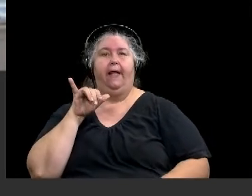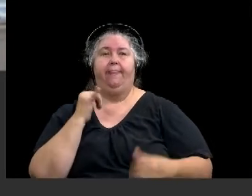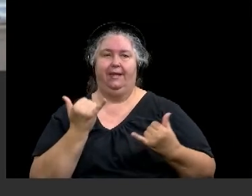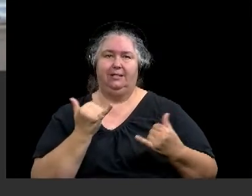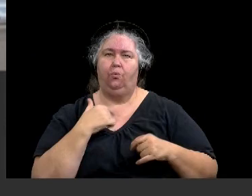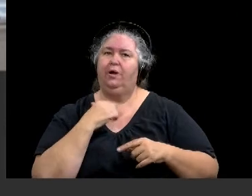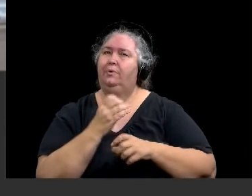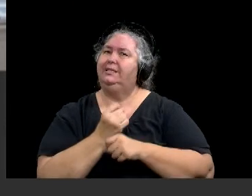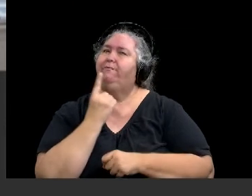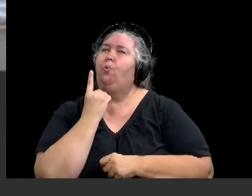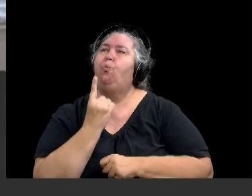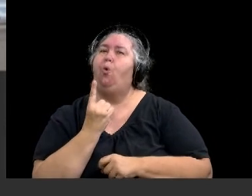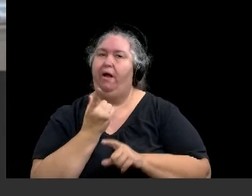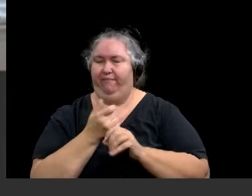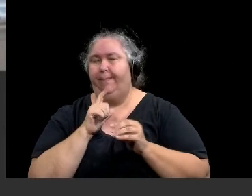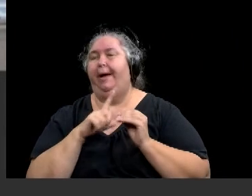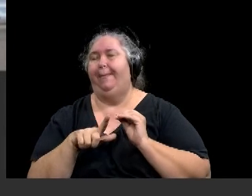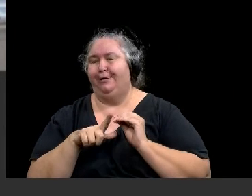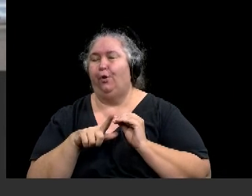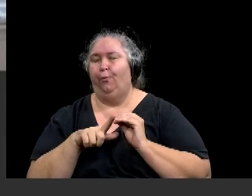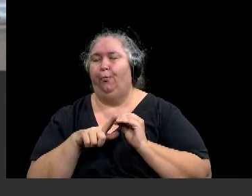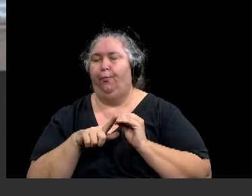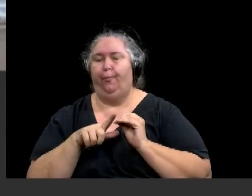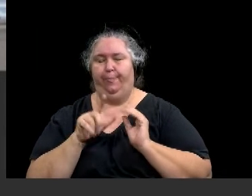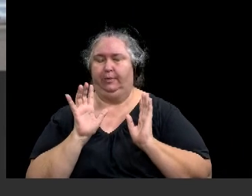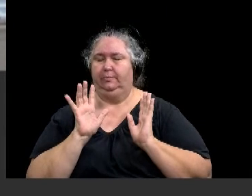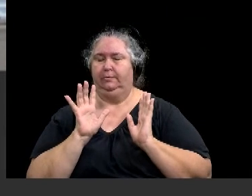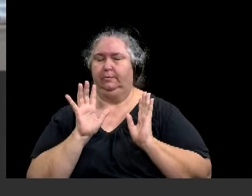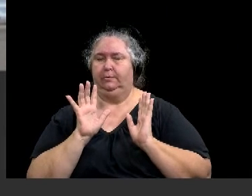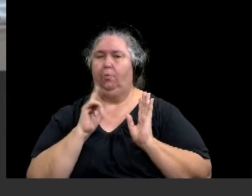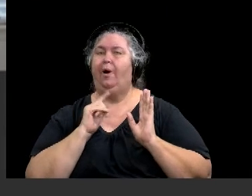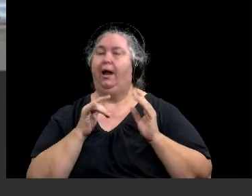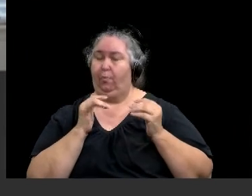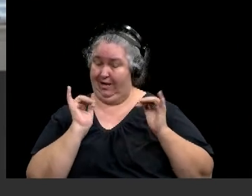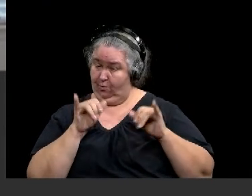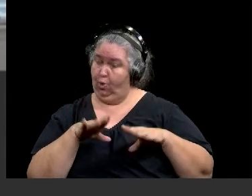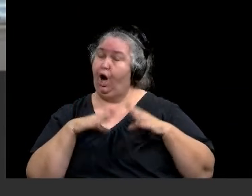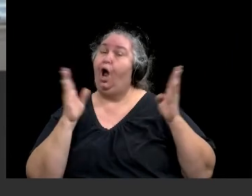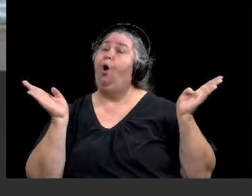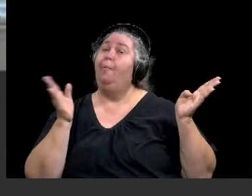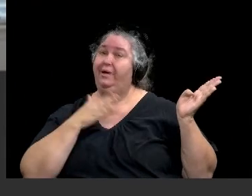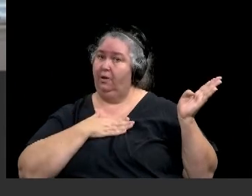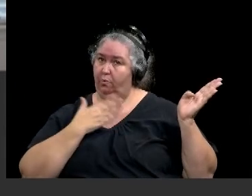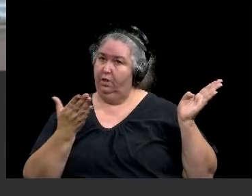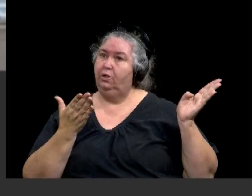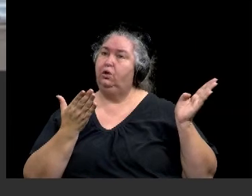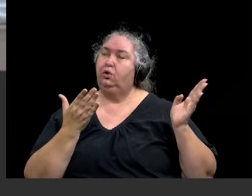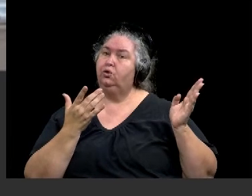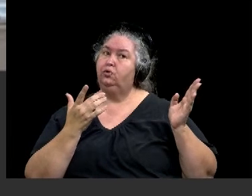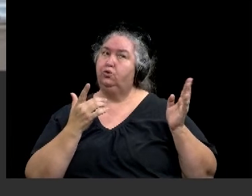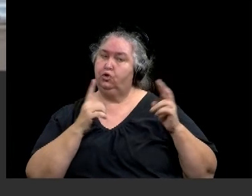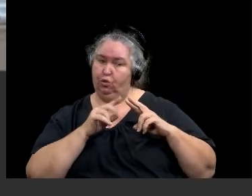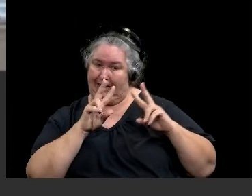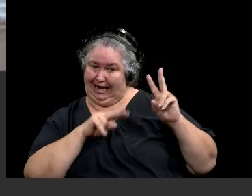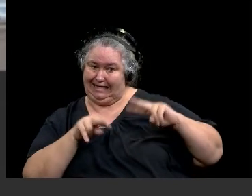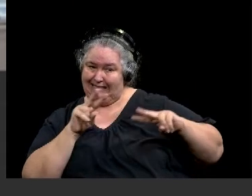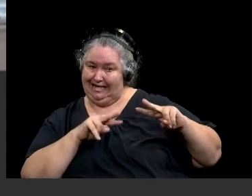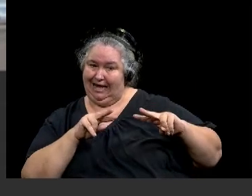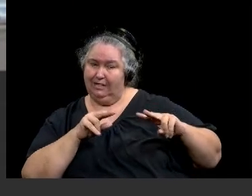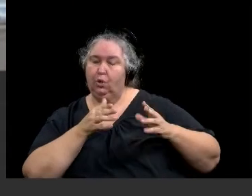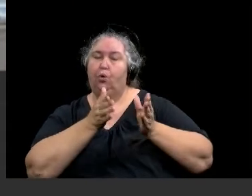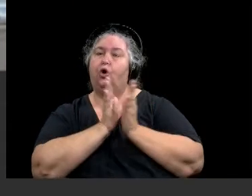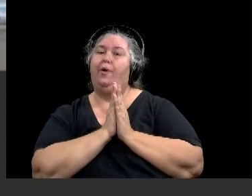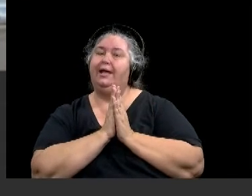así es quienes aún no paciente aquí desde el madero el paso y esta mano tenemos